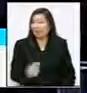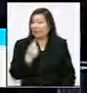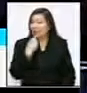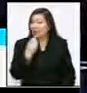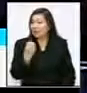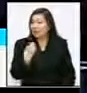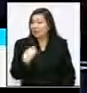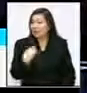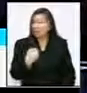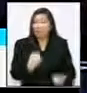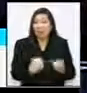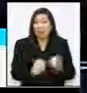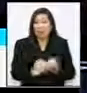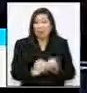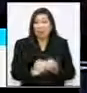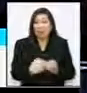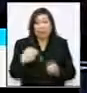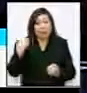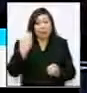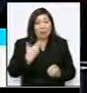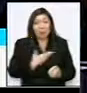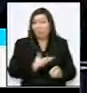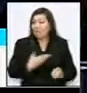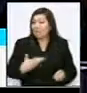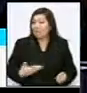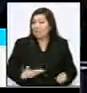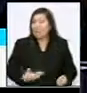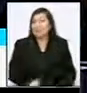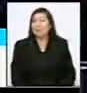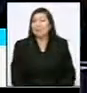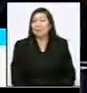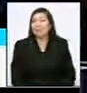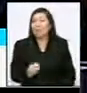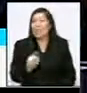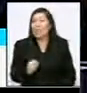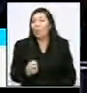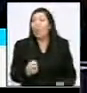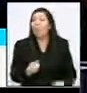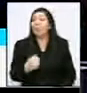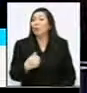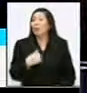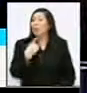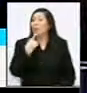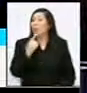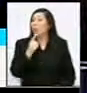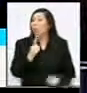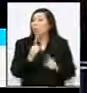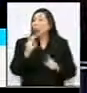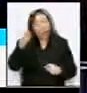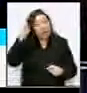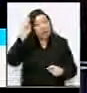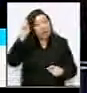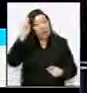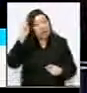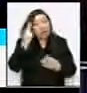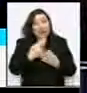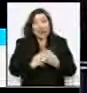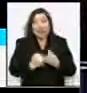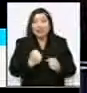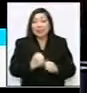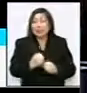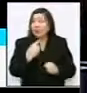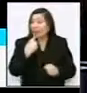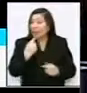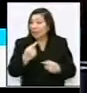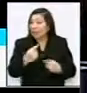no me respalda en una política gubernamental, es allí cuando yo digo cuestión de confianza, planteo